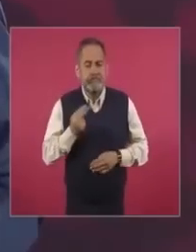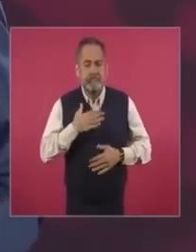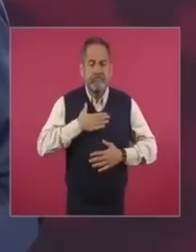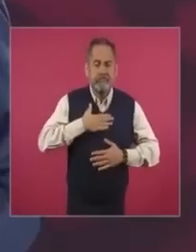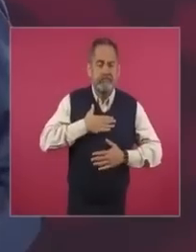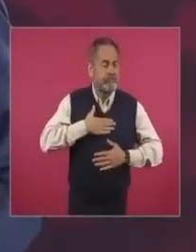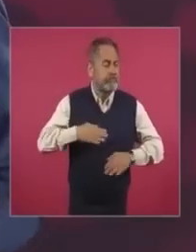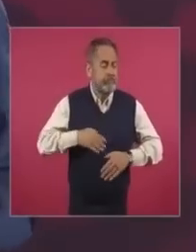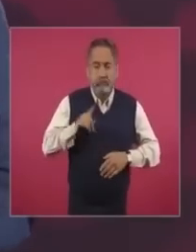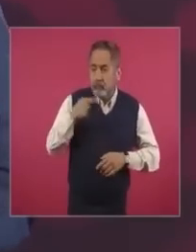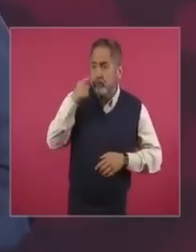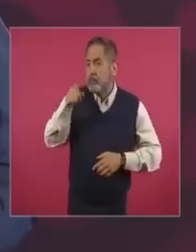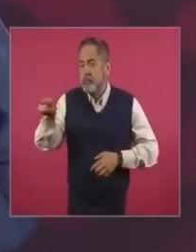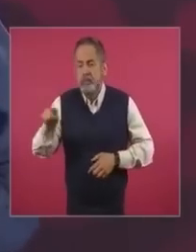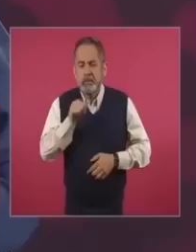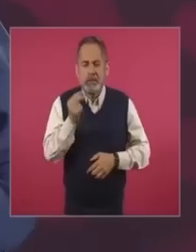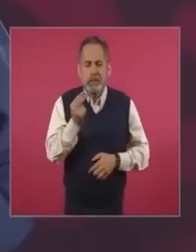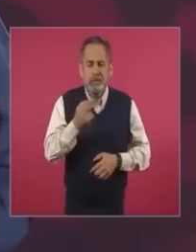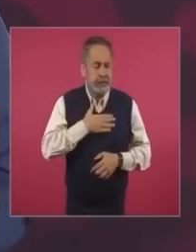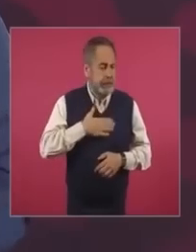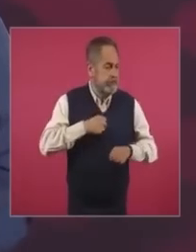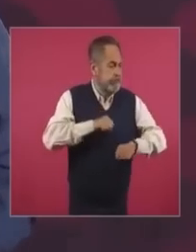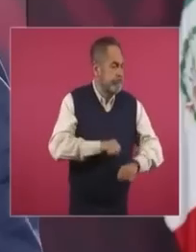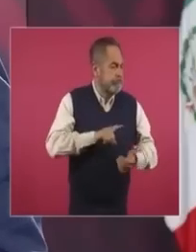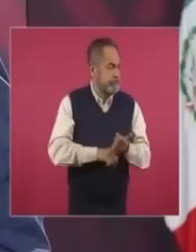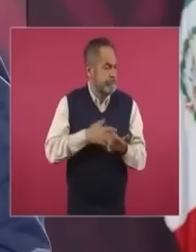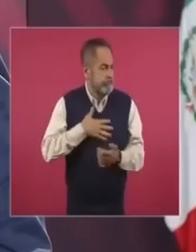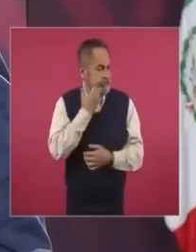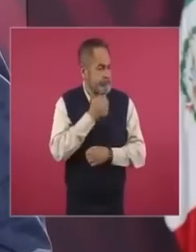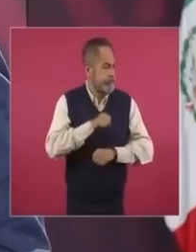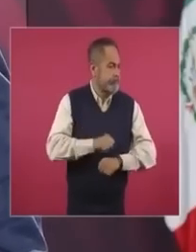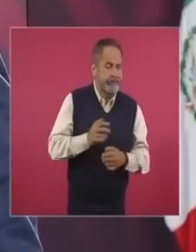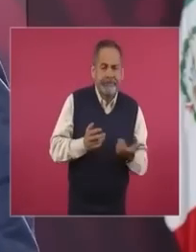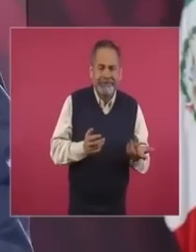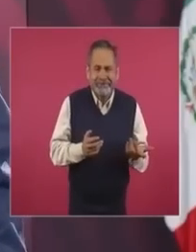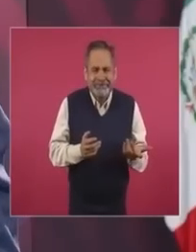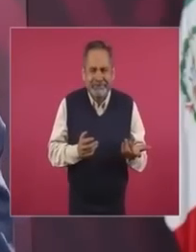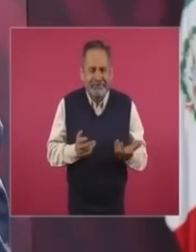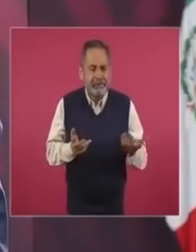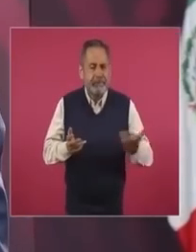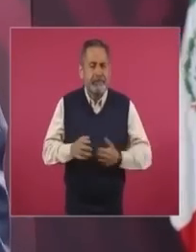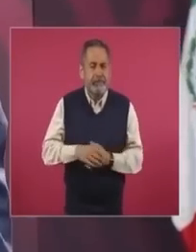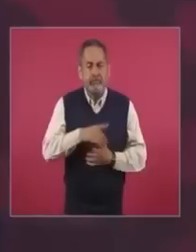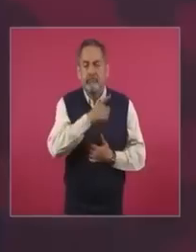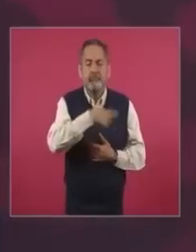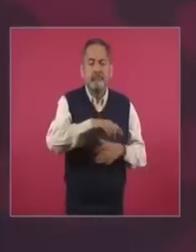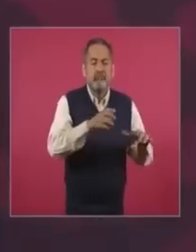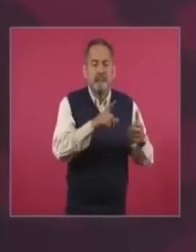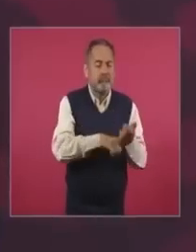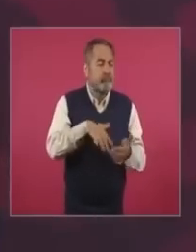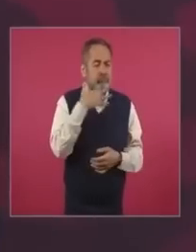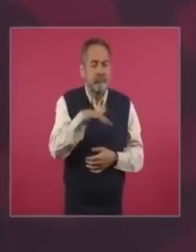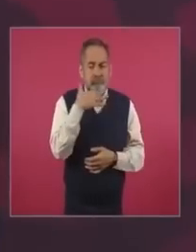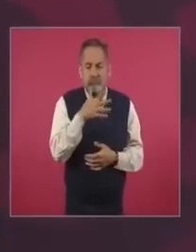Sheinbaum. Y bueno, estar expectantes, estar justamente revisando qué es lo que sucede con estas pugnas con